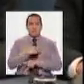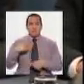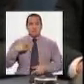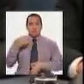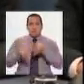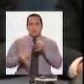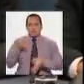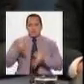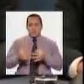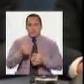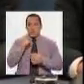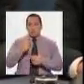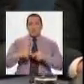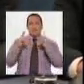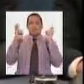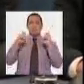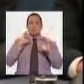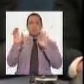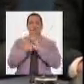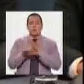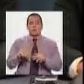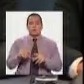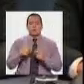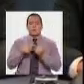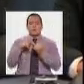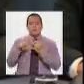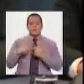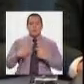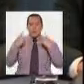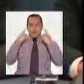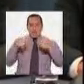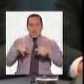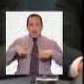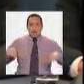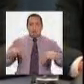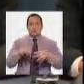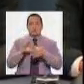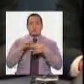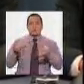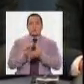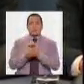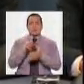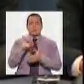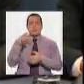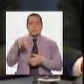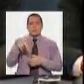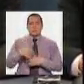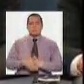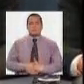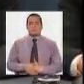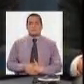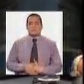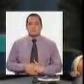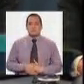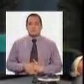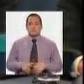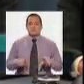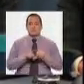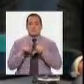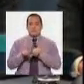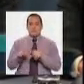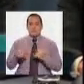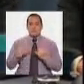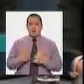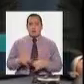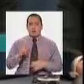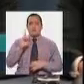Daniel Fígalo. El tema es sobre los audios relacionados a los comandos Chavín de Guantánamo. Del chuponeo, de la interceptación,